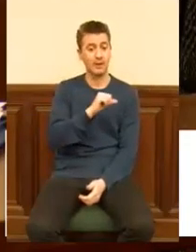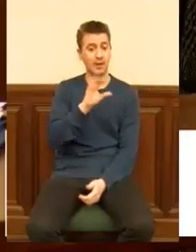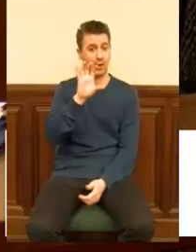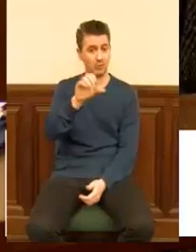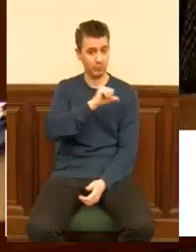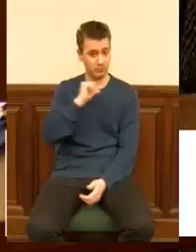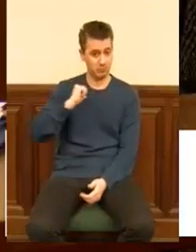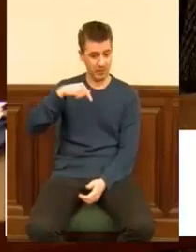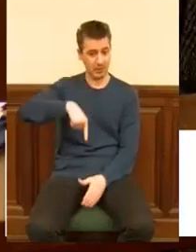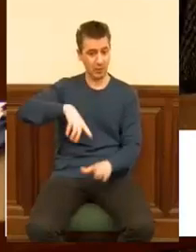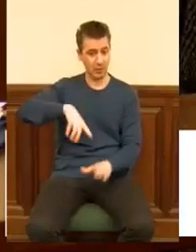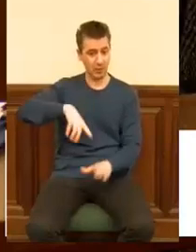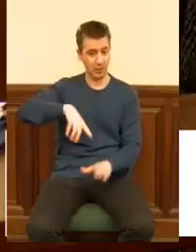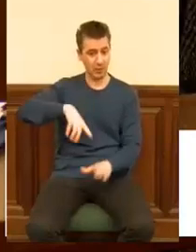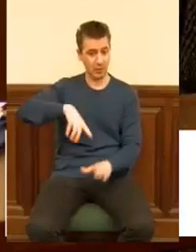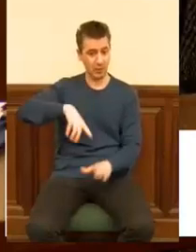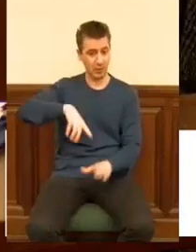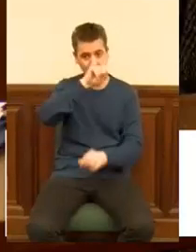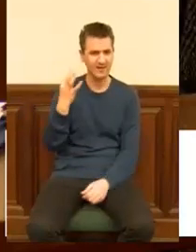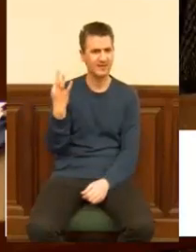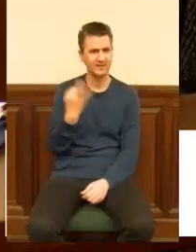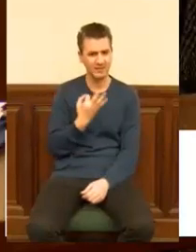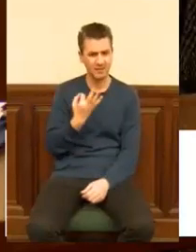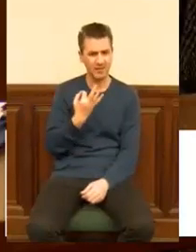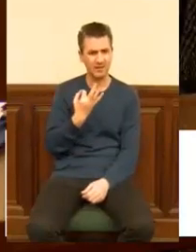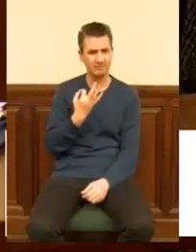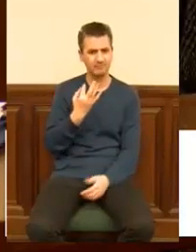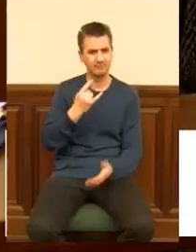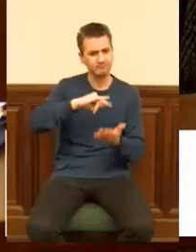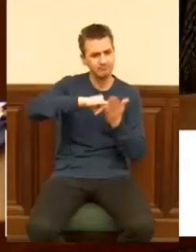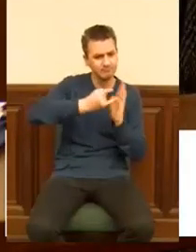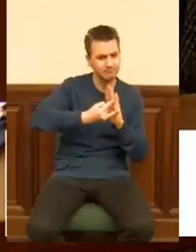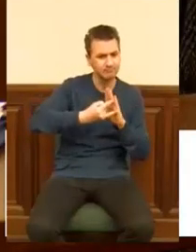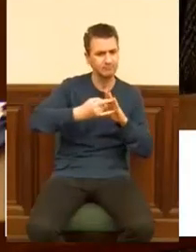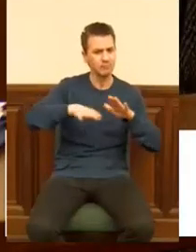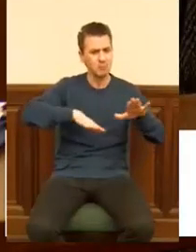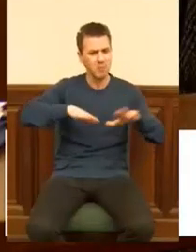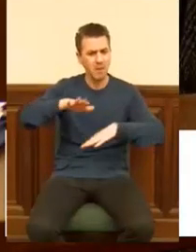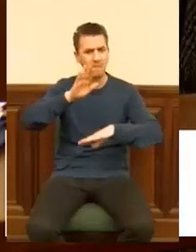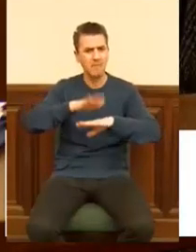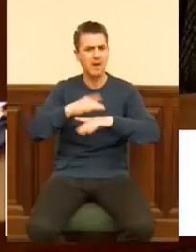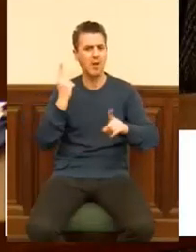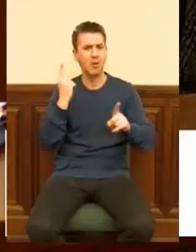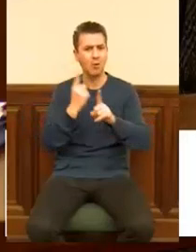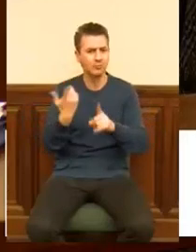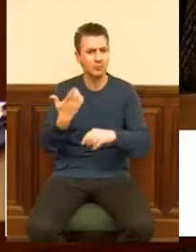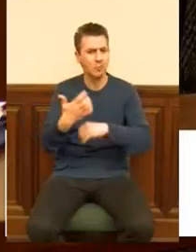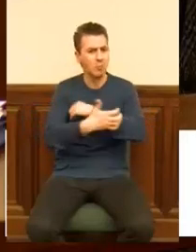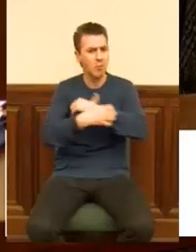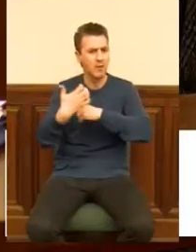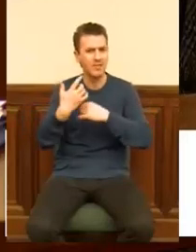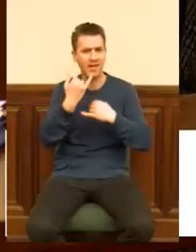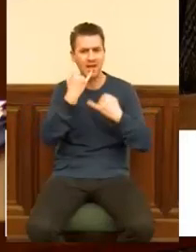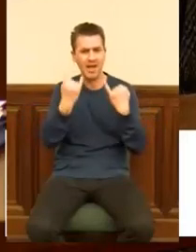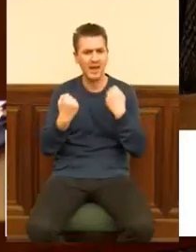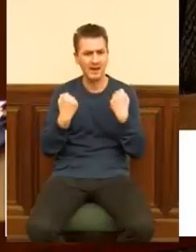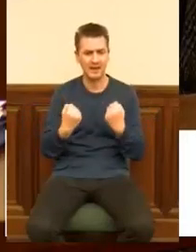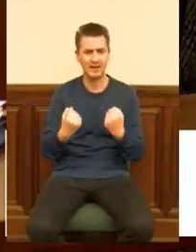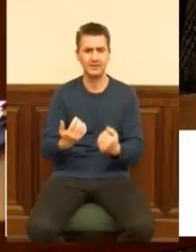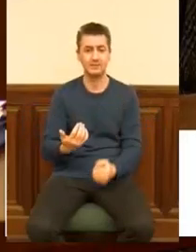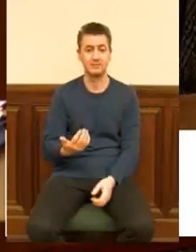Madrid, hace falta poner en marcha una estrategia de erradicación de la pobreza energética. Ya les digo que